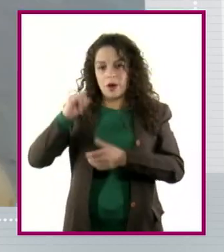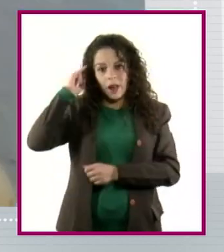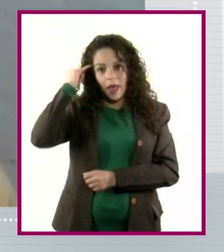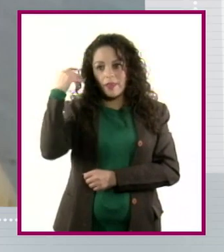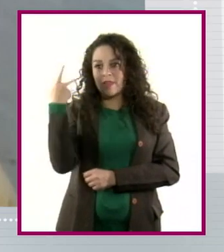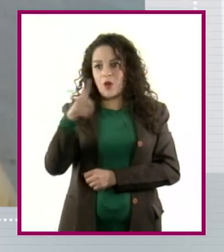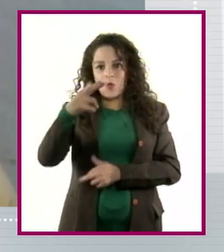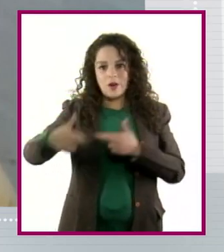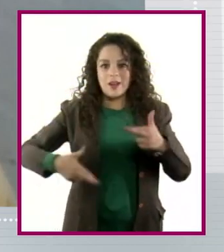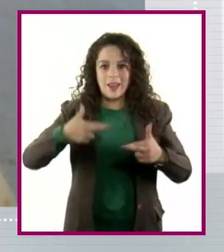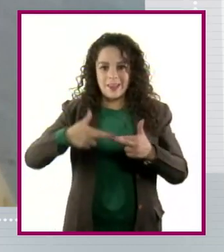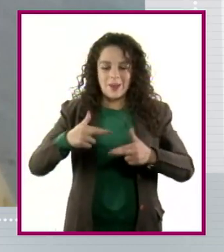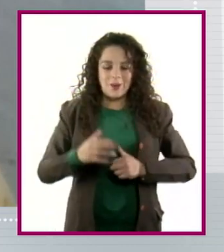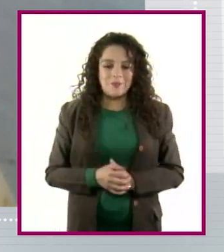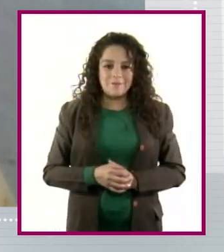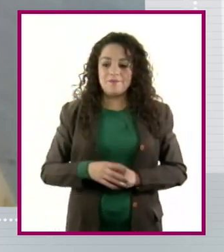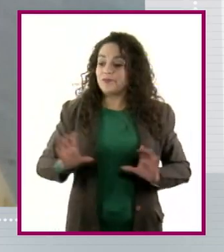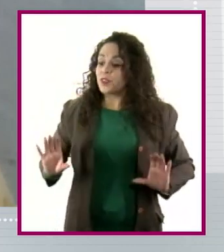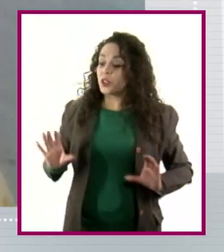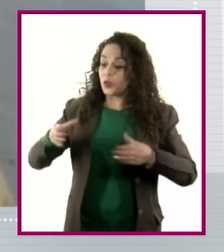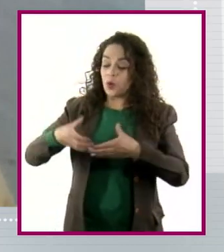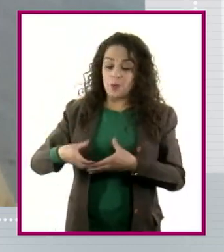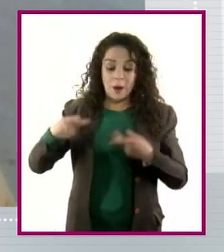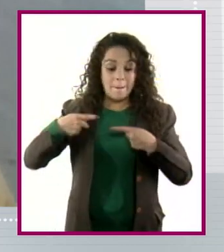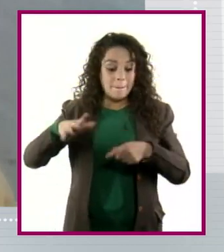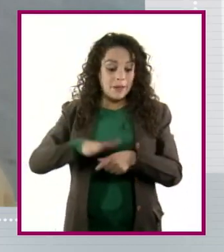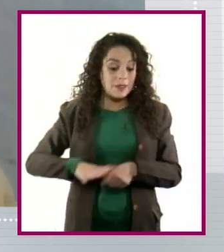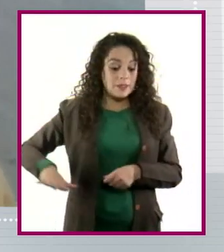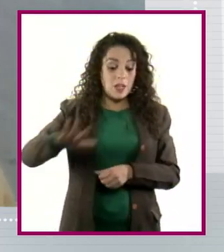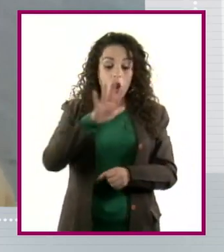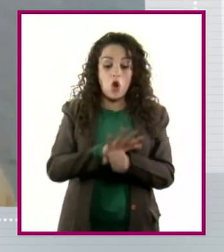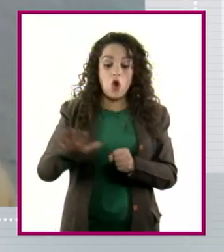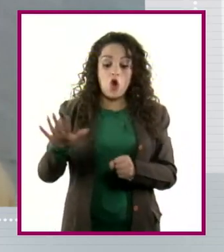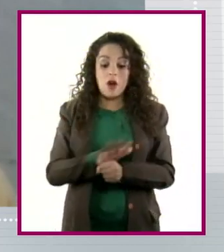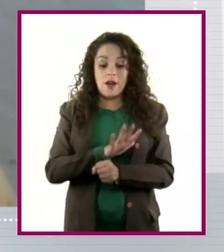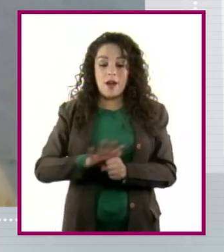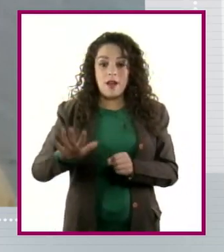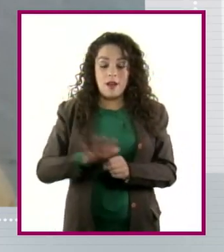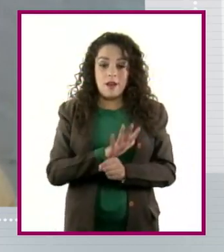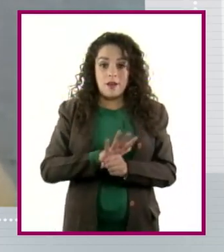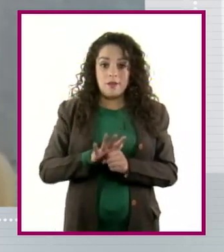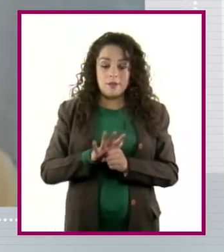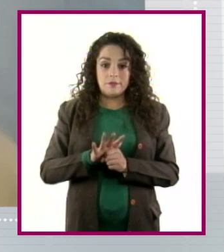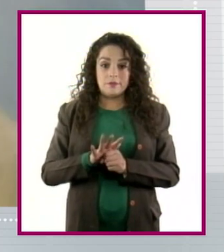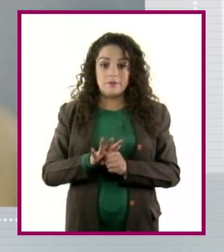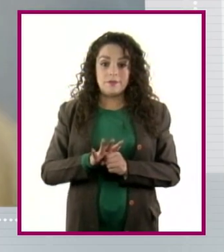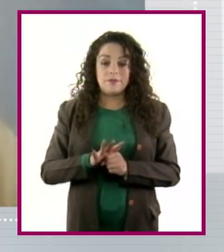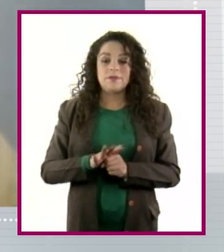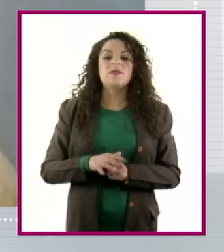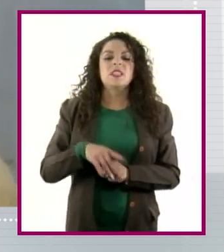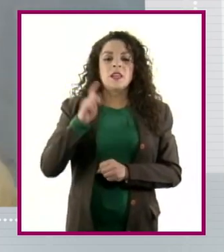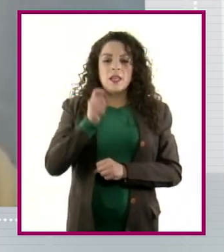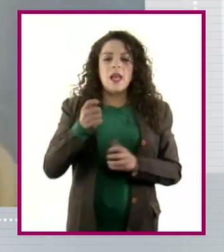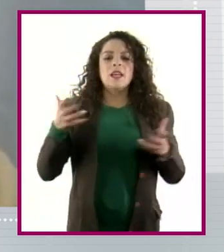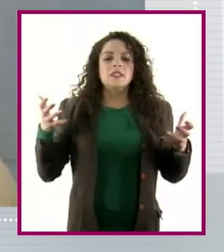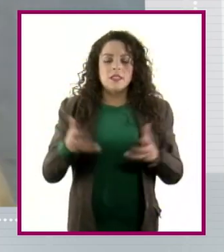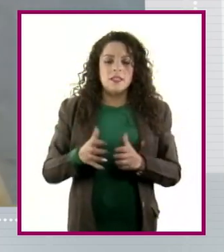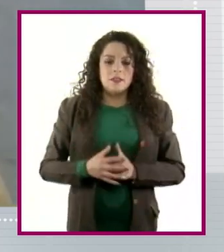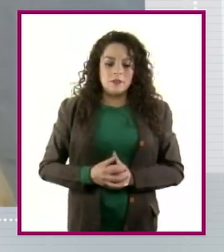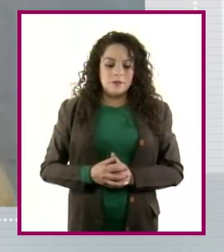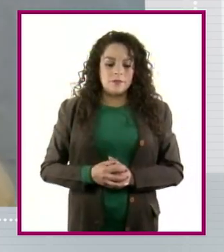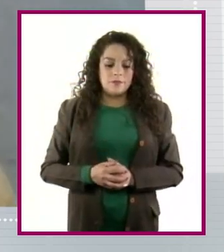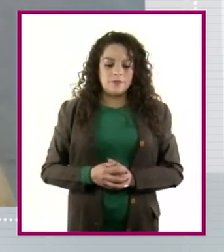En cuanto a las comunidades o la población local, pues bueno, aquí lo que se hizo como parte